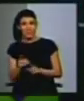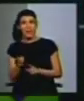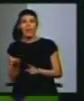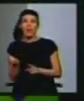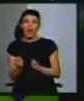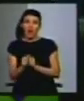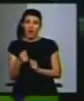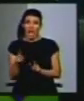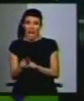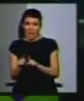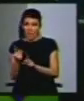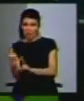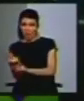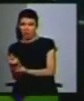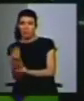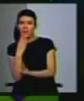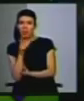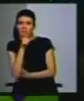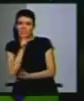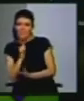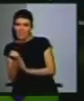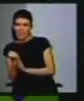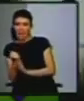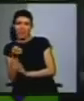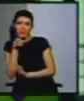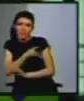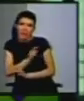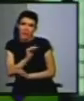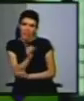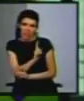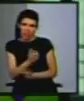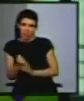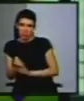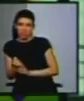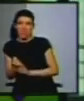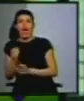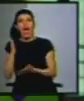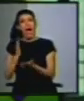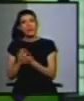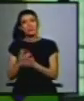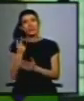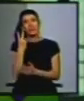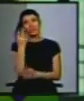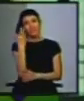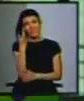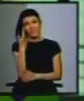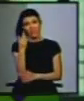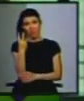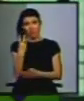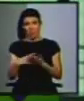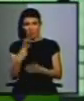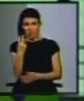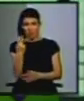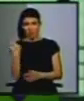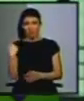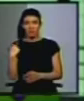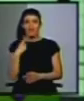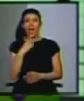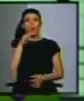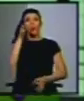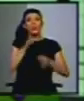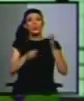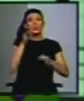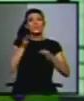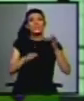ocultarle a la madre la gravedad del problema. Hasta el 2 de febrero de 2012, cuando la justicia se dejó